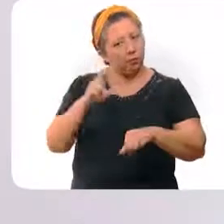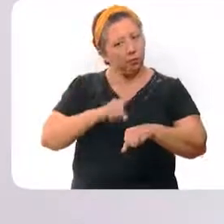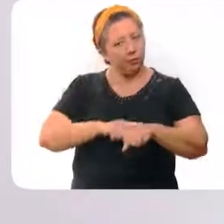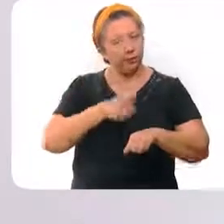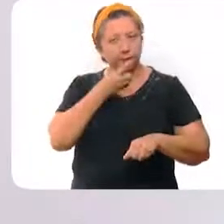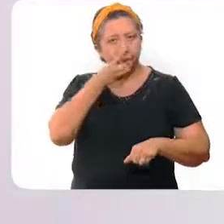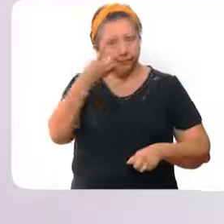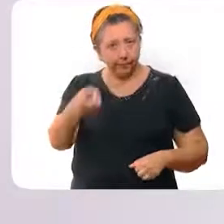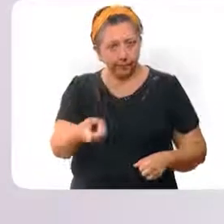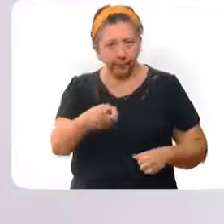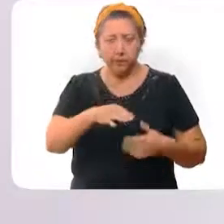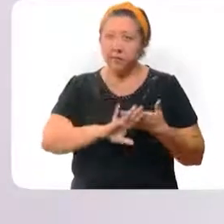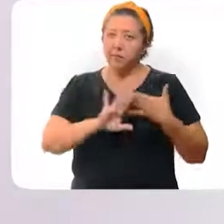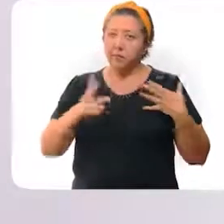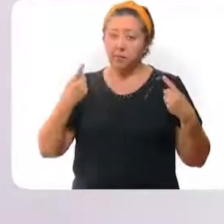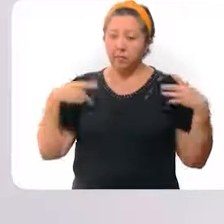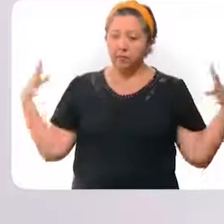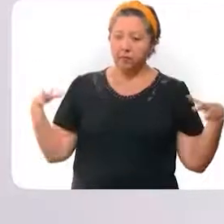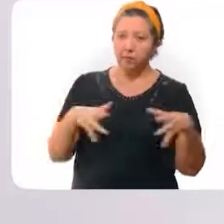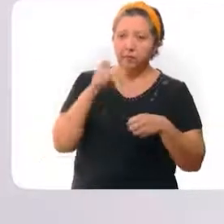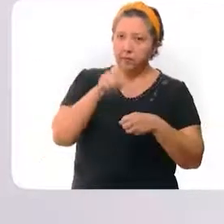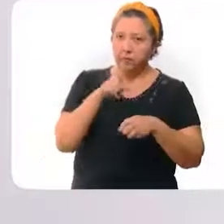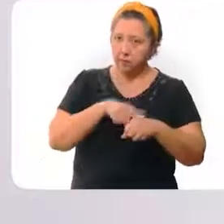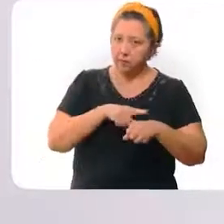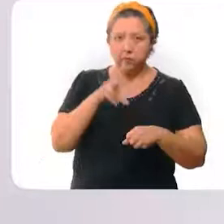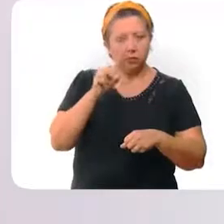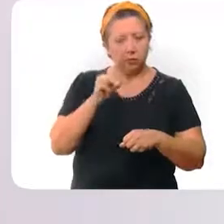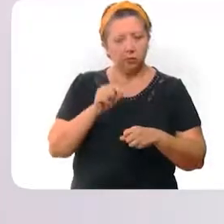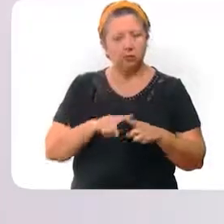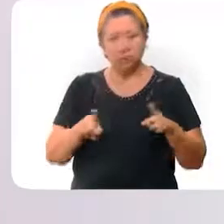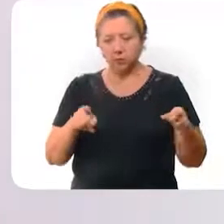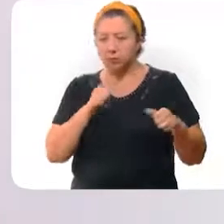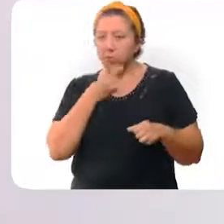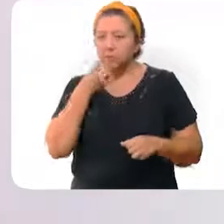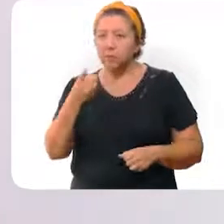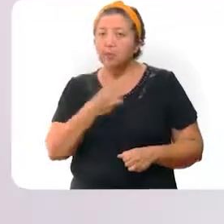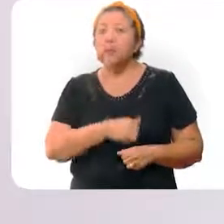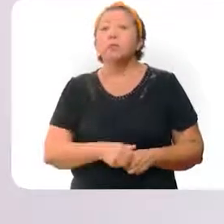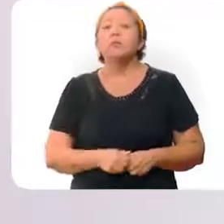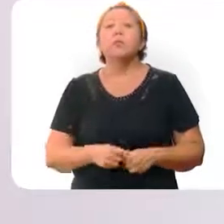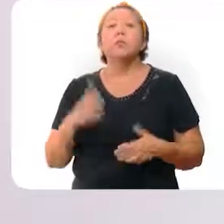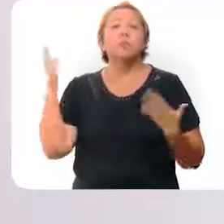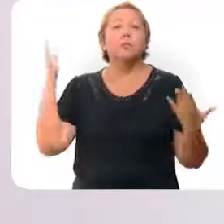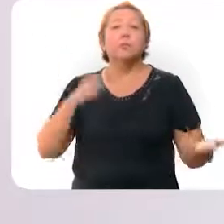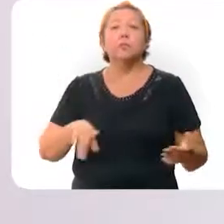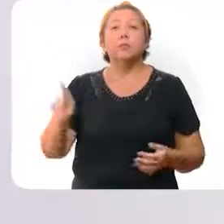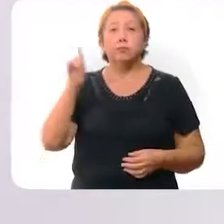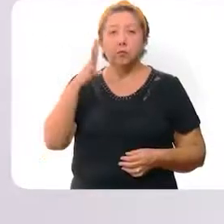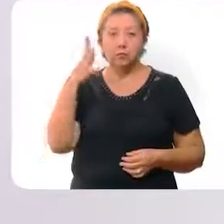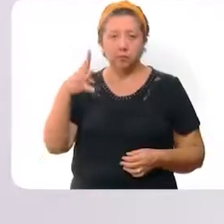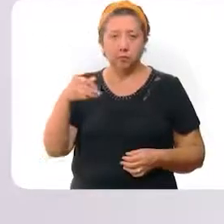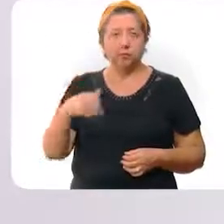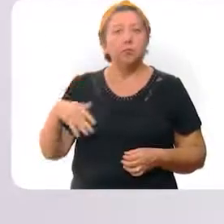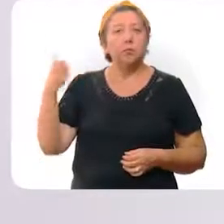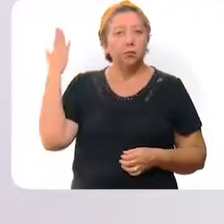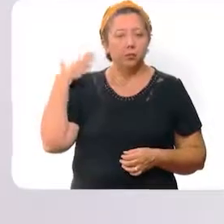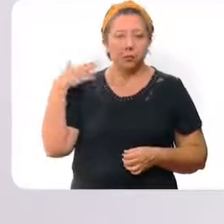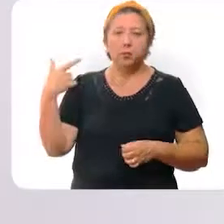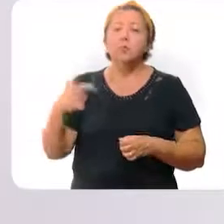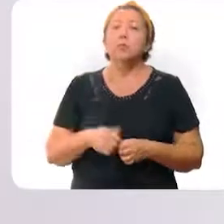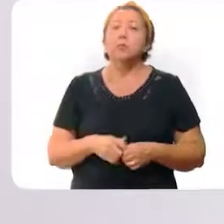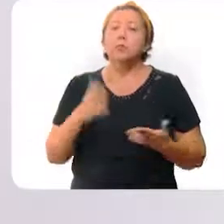que se les designe y evitar así las aglomeraciones. Estas dosis son parte del cargamento que llegó el domingo 4 pasado.